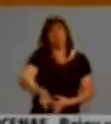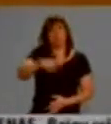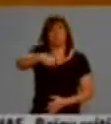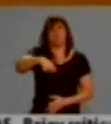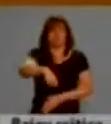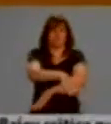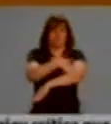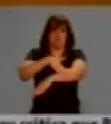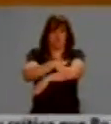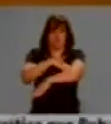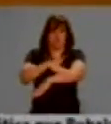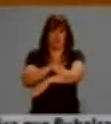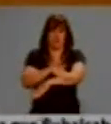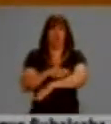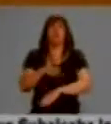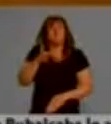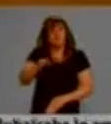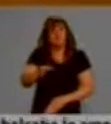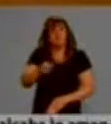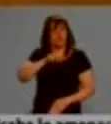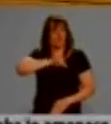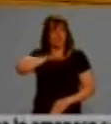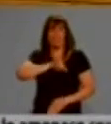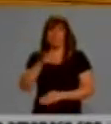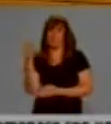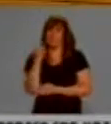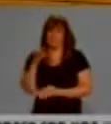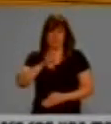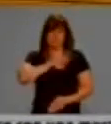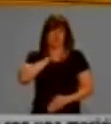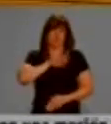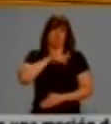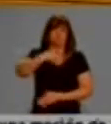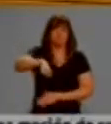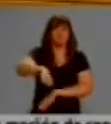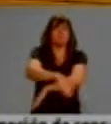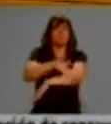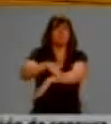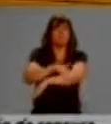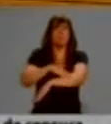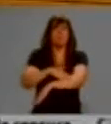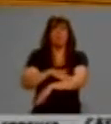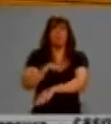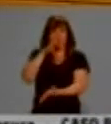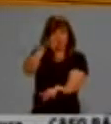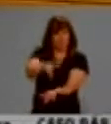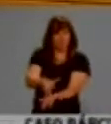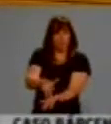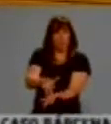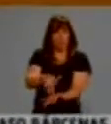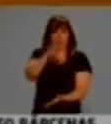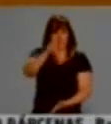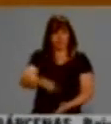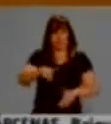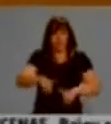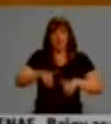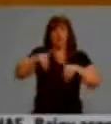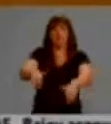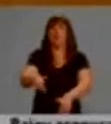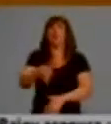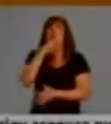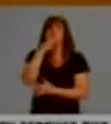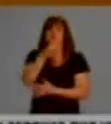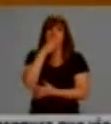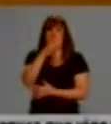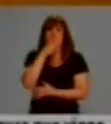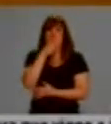Gobierno. Pero además sea consciente, señor presidente del Gobierno, que el momento en que se produce su comparecencia es un